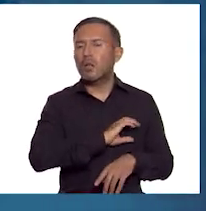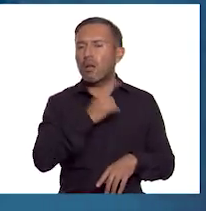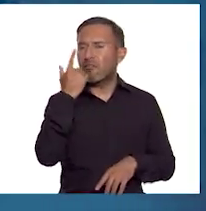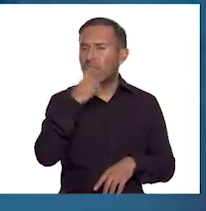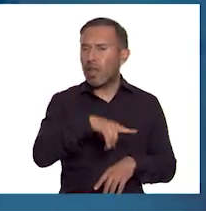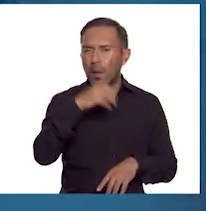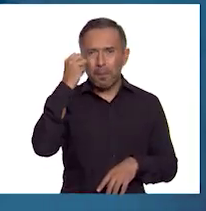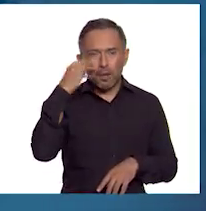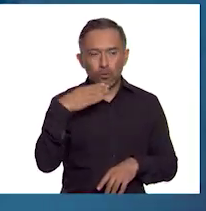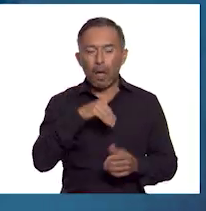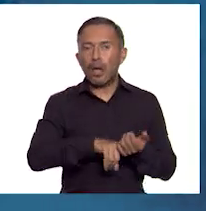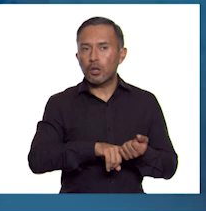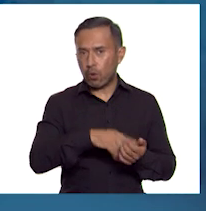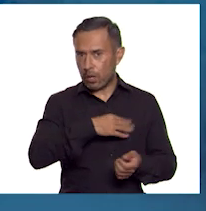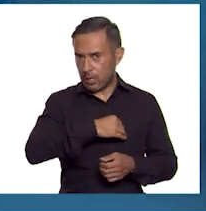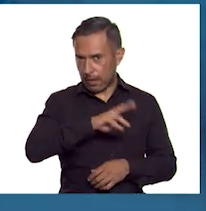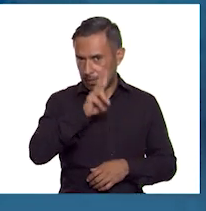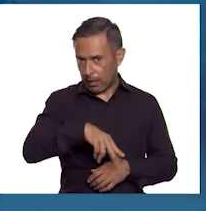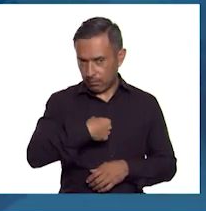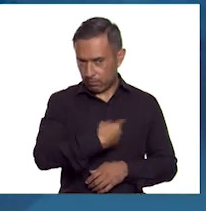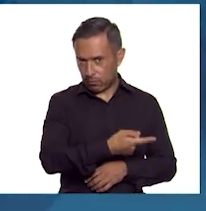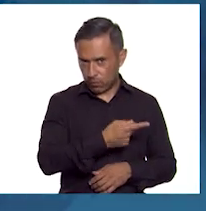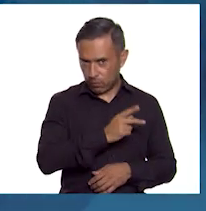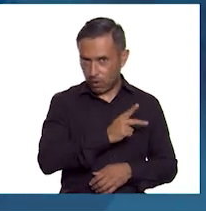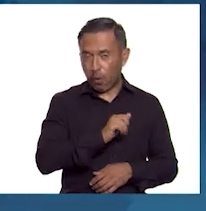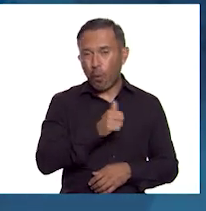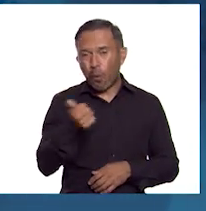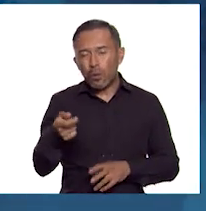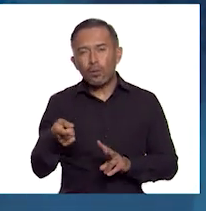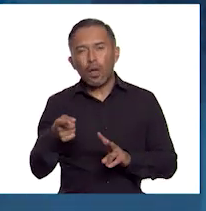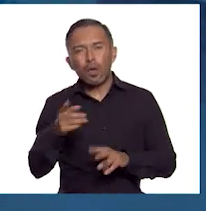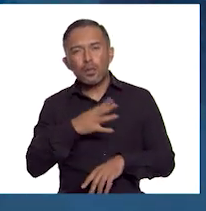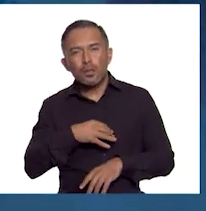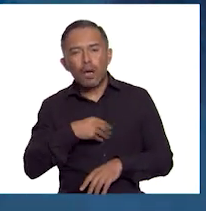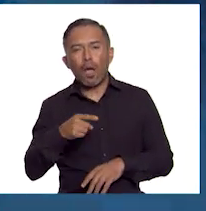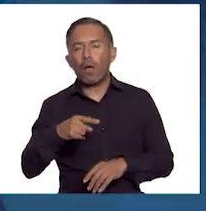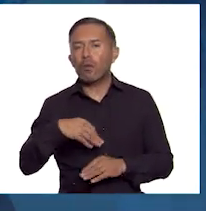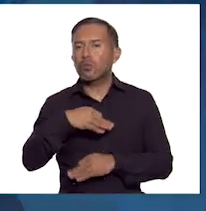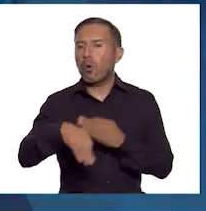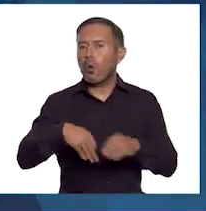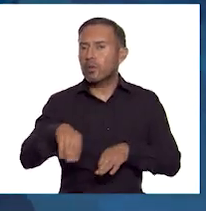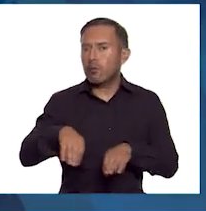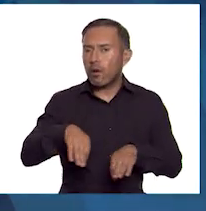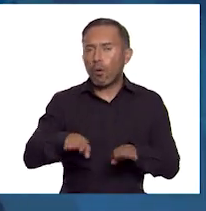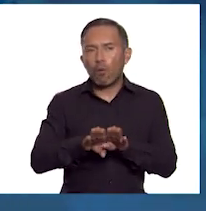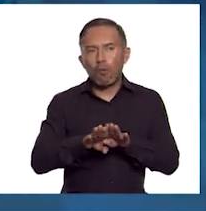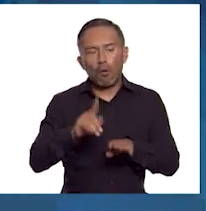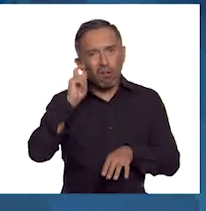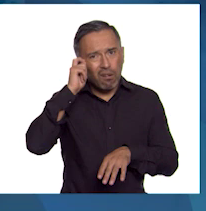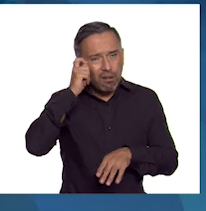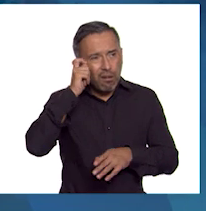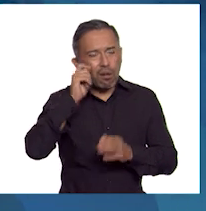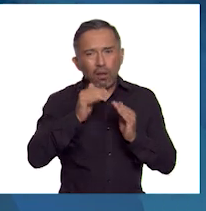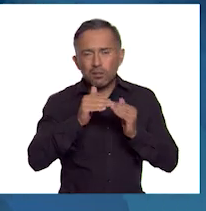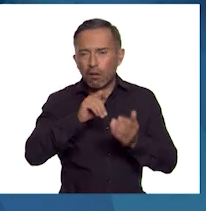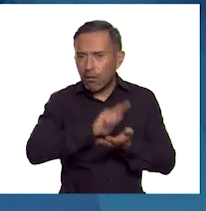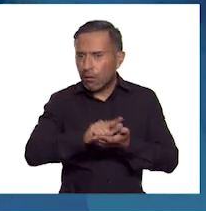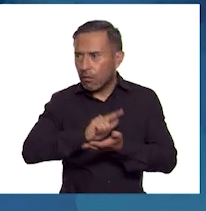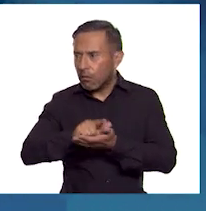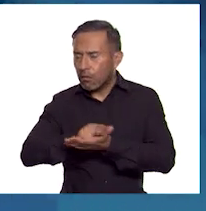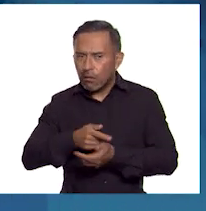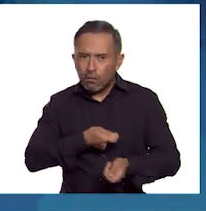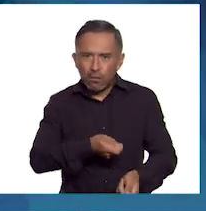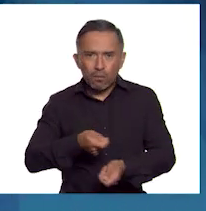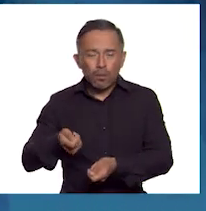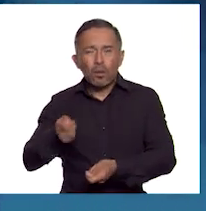era su verdadera hija. La otra tenía que hacer todo el trabajo y era la cenicienta de la casa. La pobre muchacha